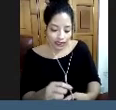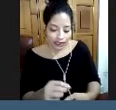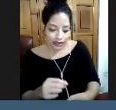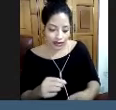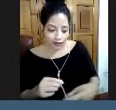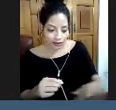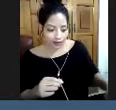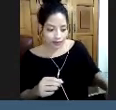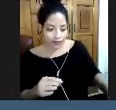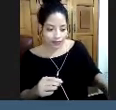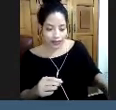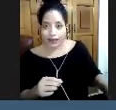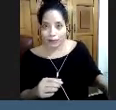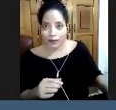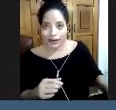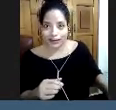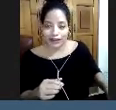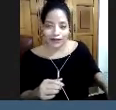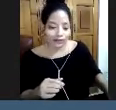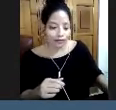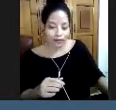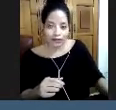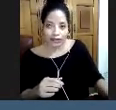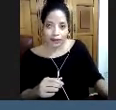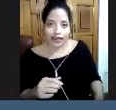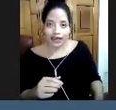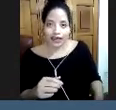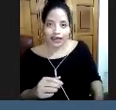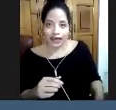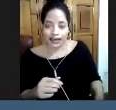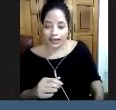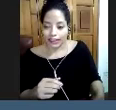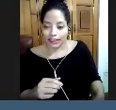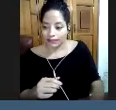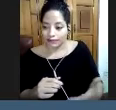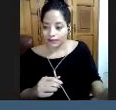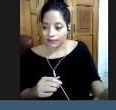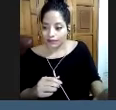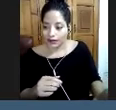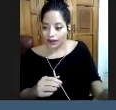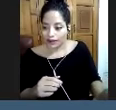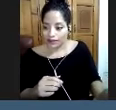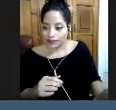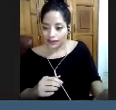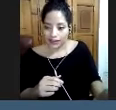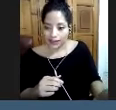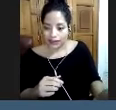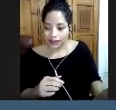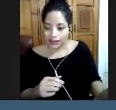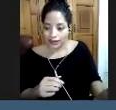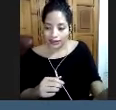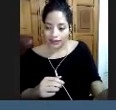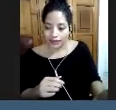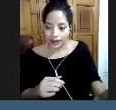pregunta en espera, una última pregunta en espera, que nos la